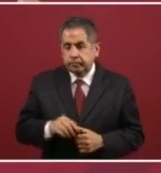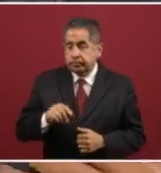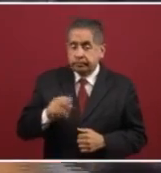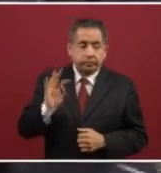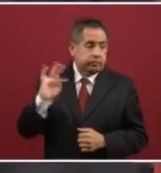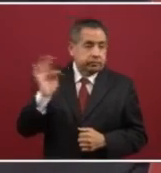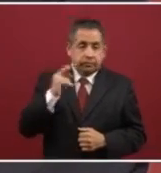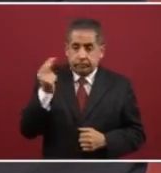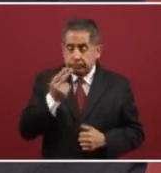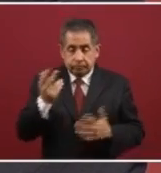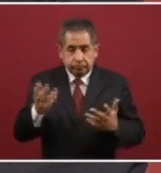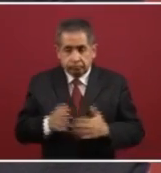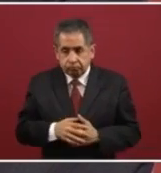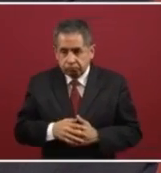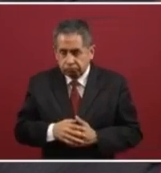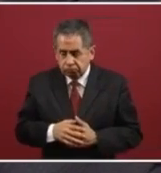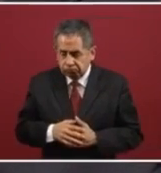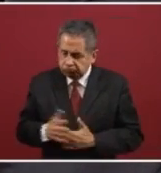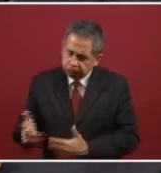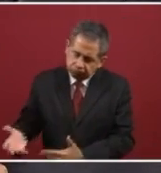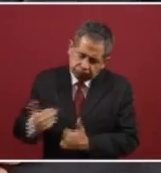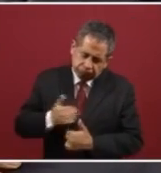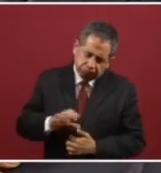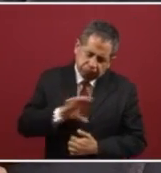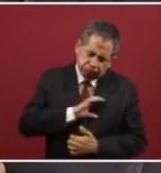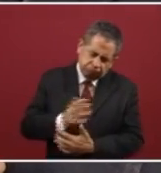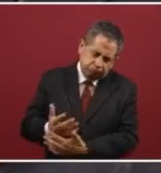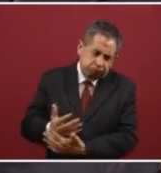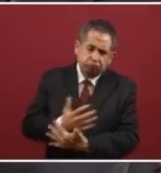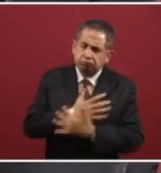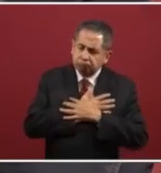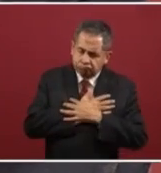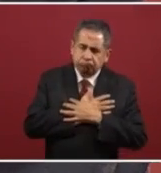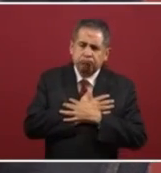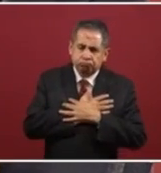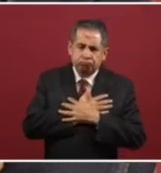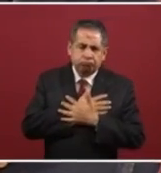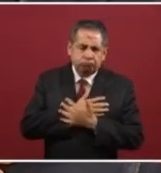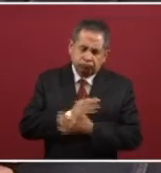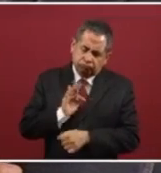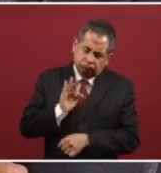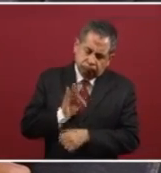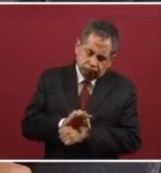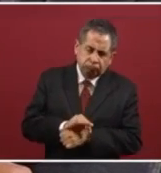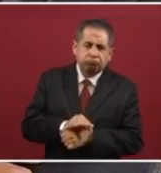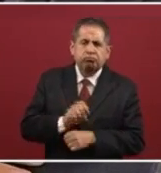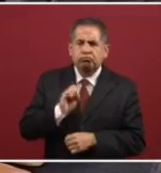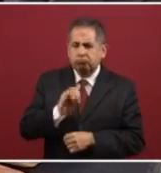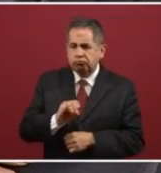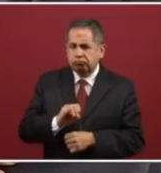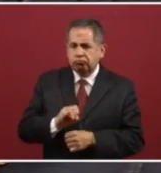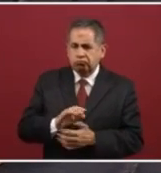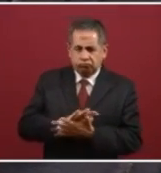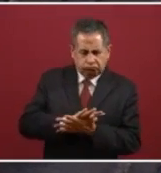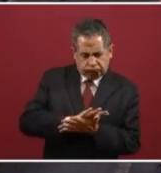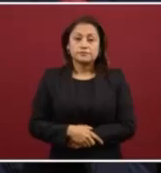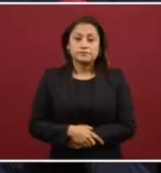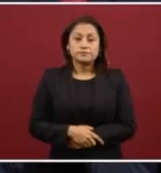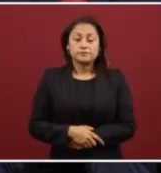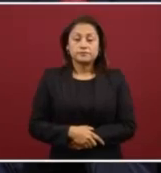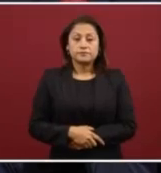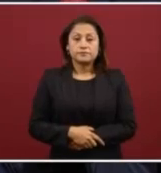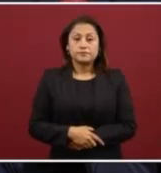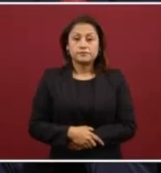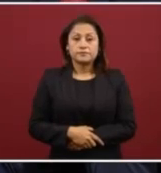necesario los abrazamos y los protegemos y los hacemos mexicanos